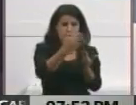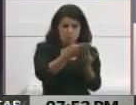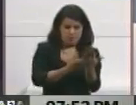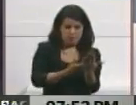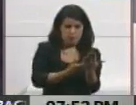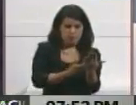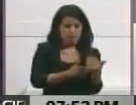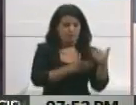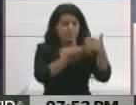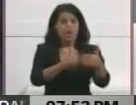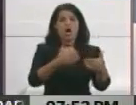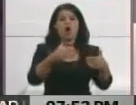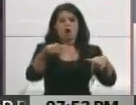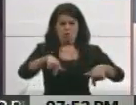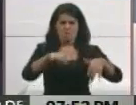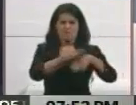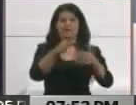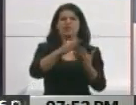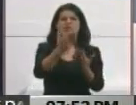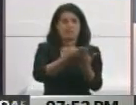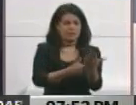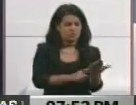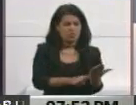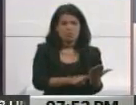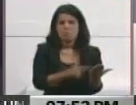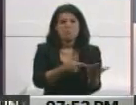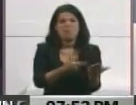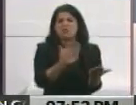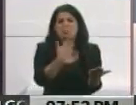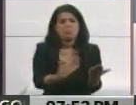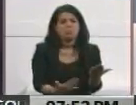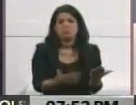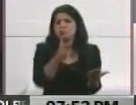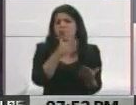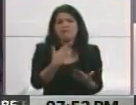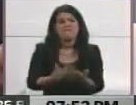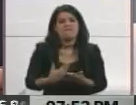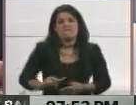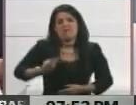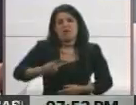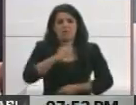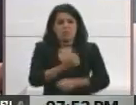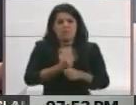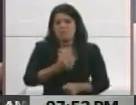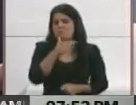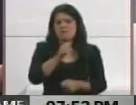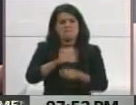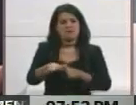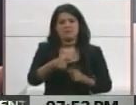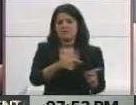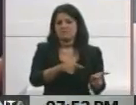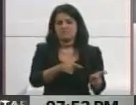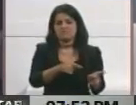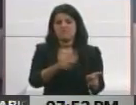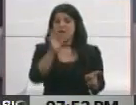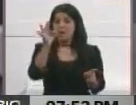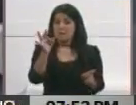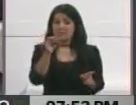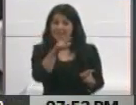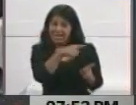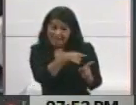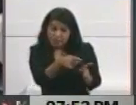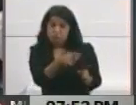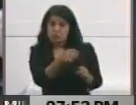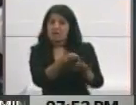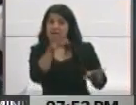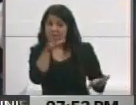existen ahora no solo eso es grave lo que también es grave es el comportamiento parlamentario en un